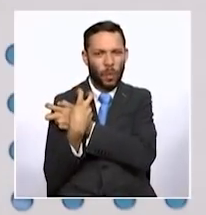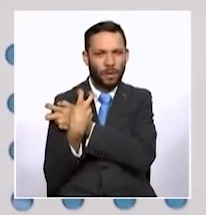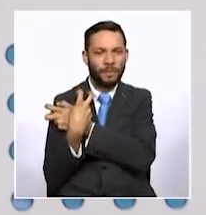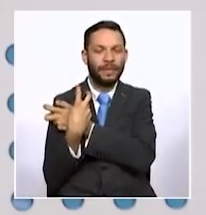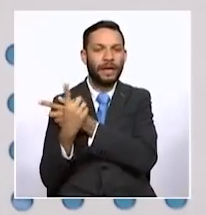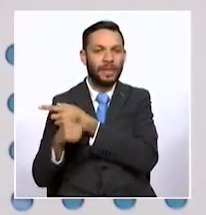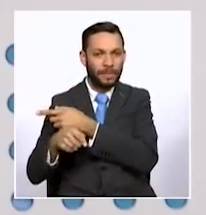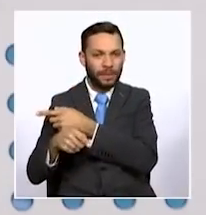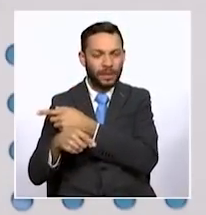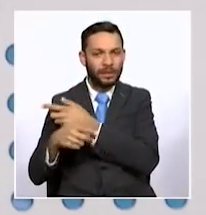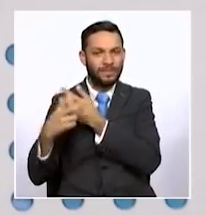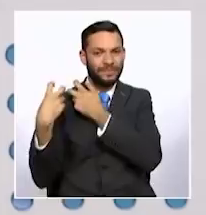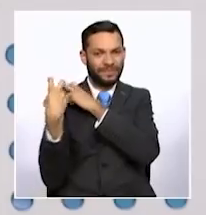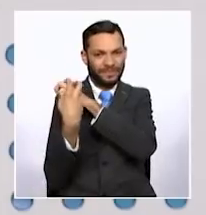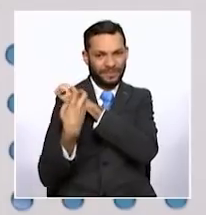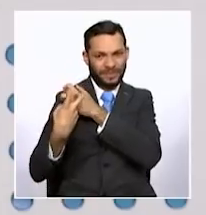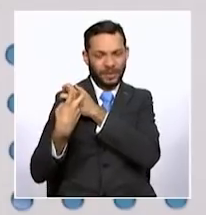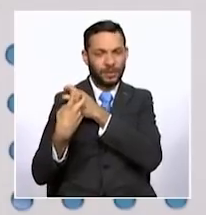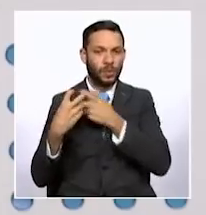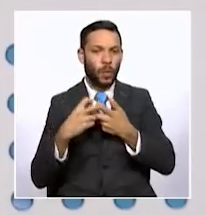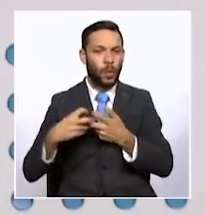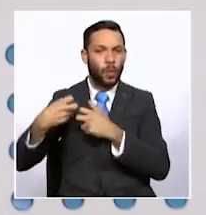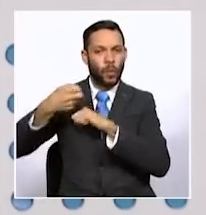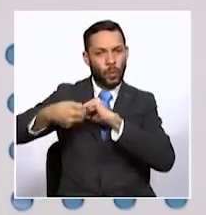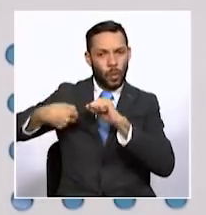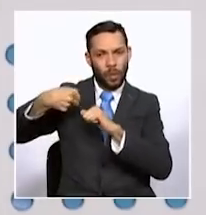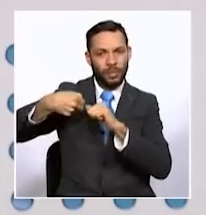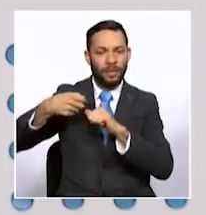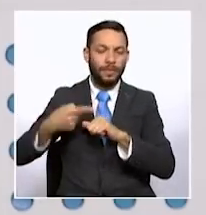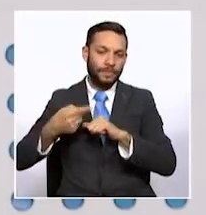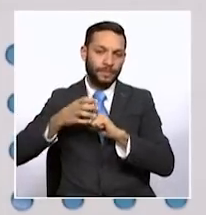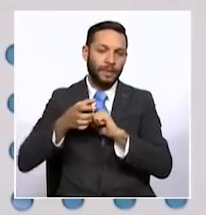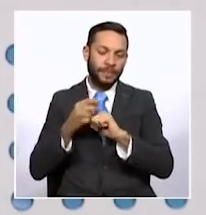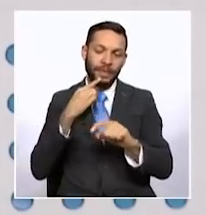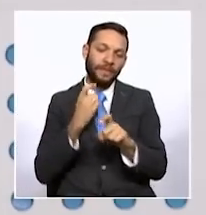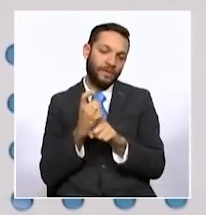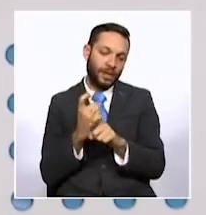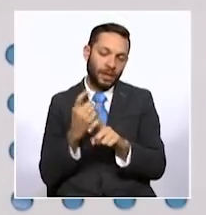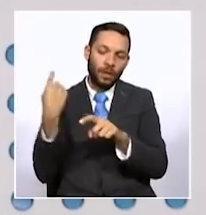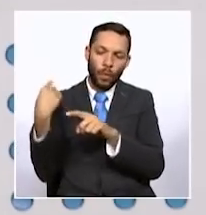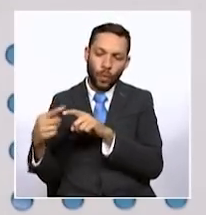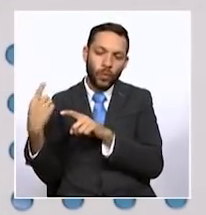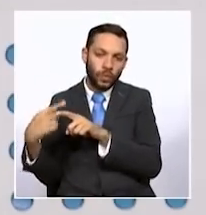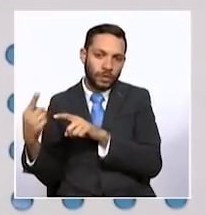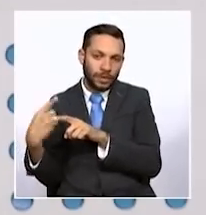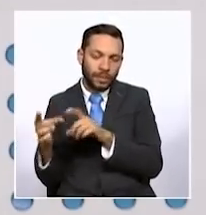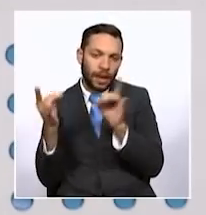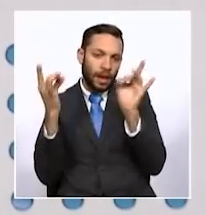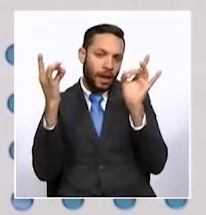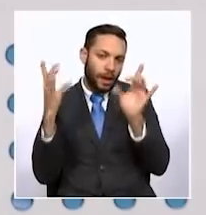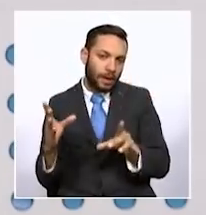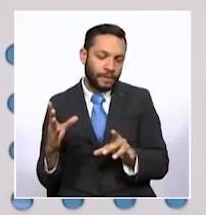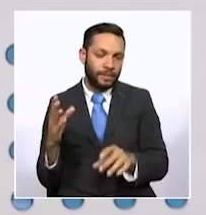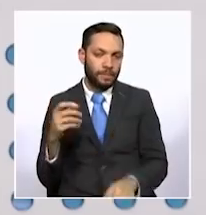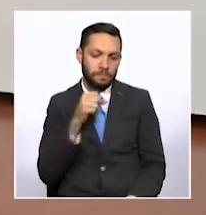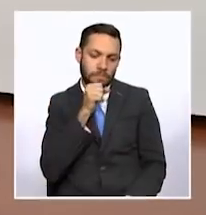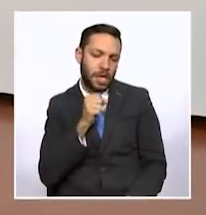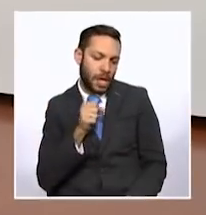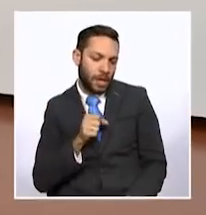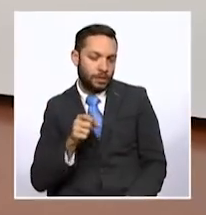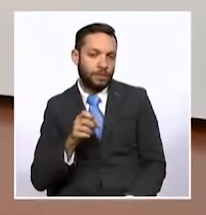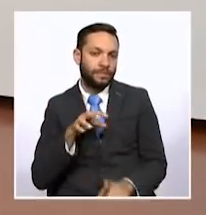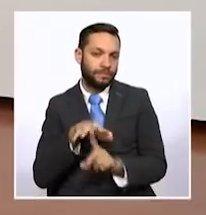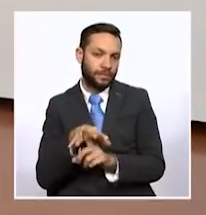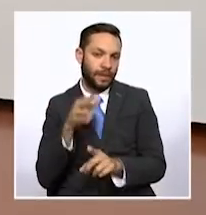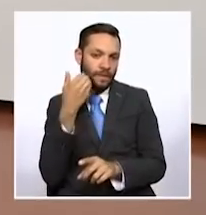del manguito rotador, del supraespinoso y otro tipo de lesiones que pues principalmente son las que más nos consultan en la actualidad.